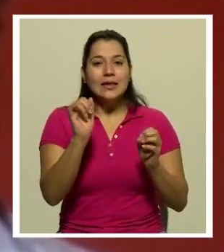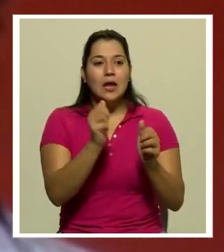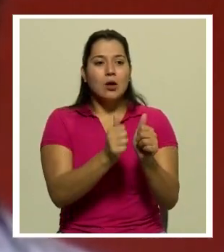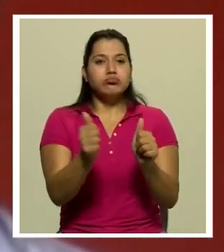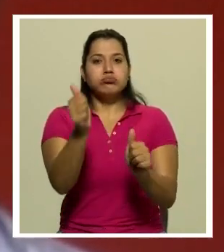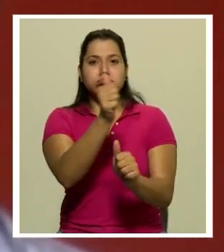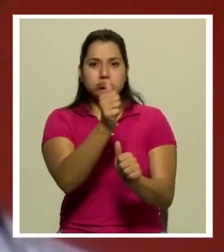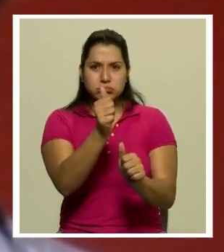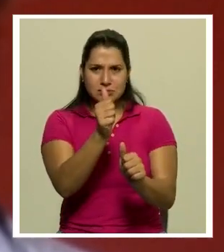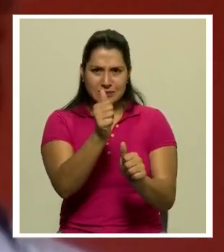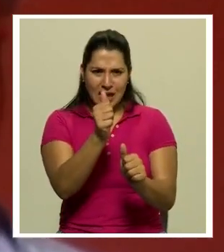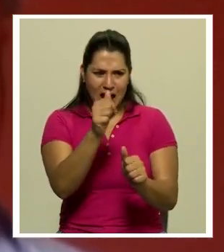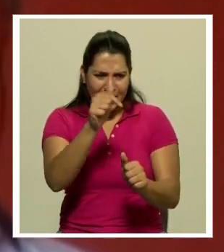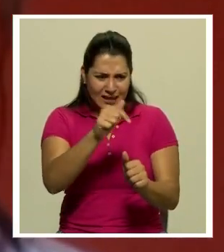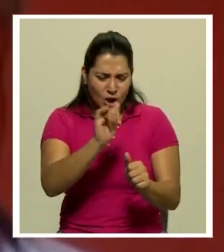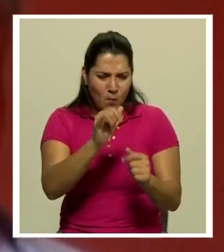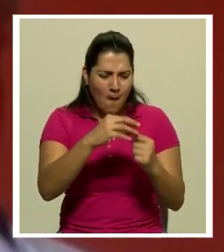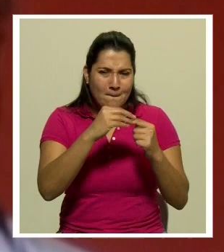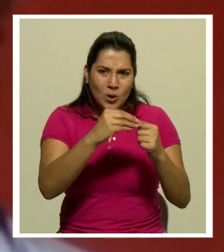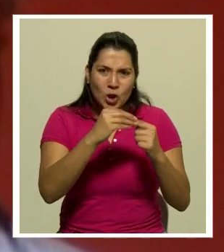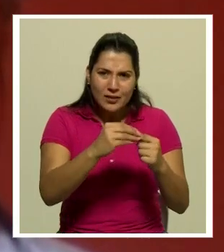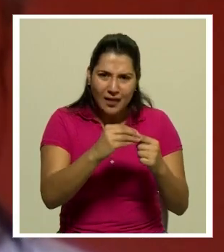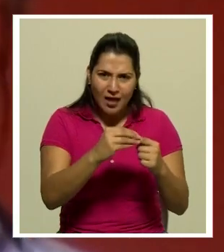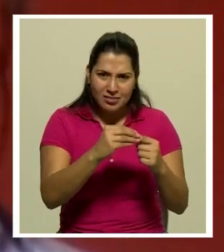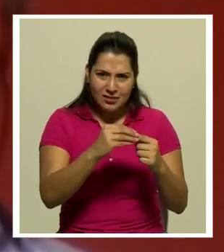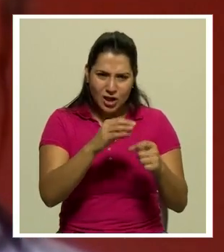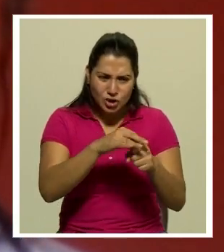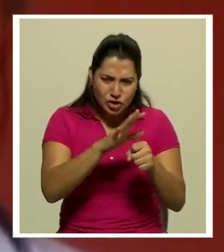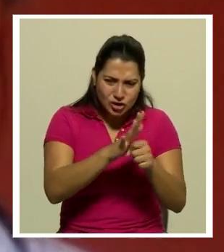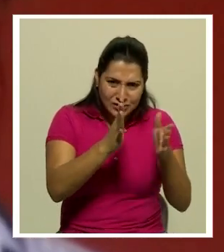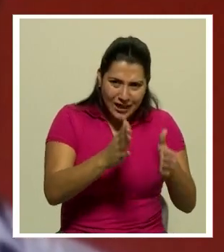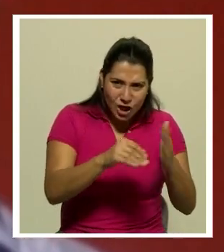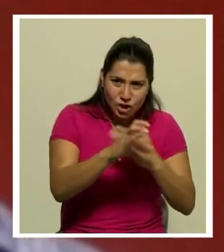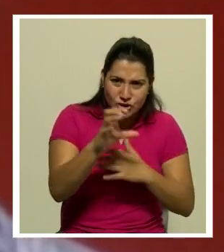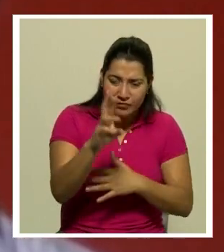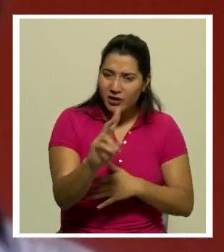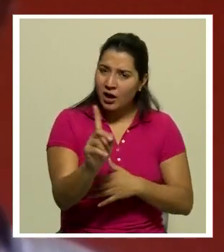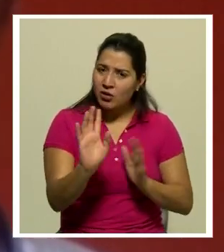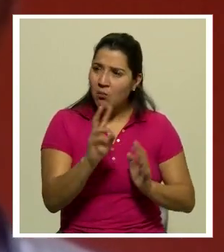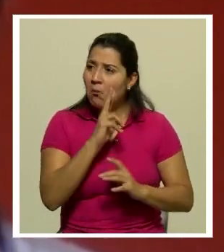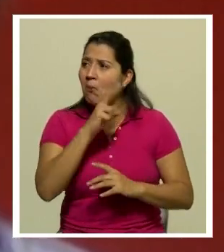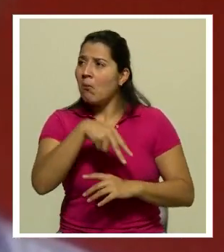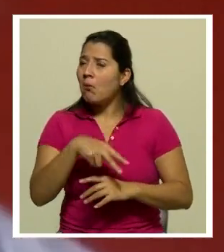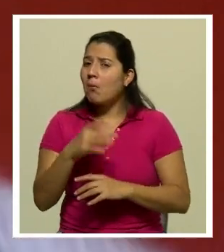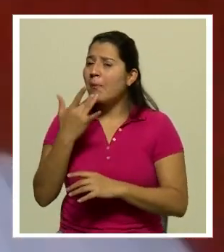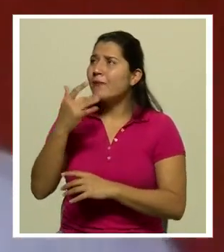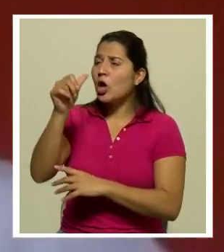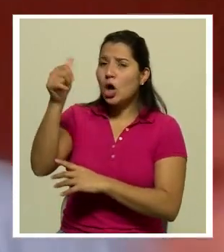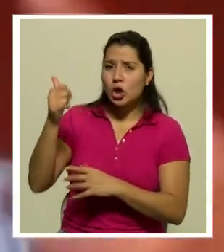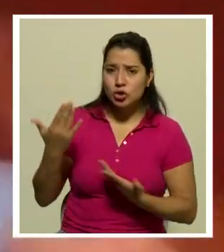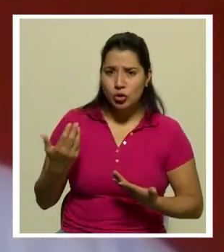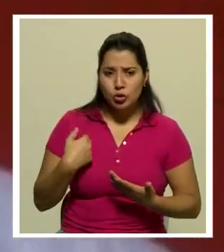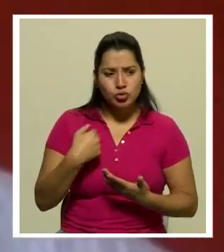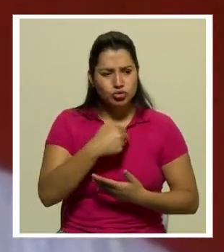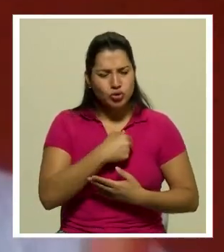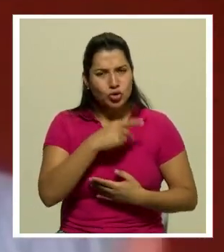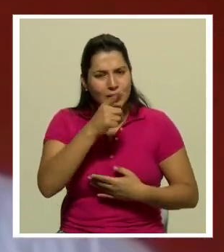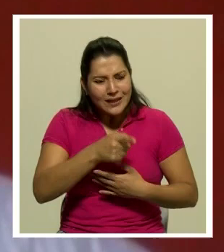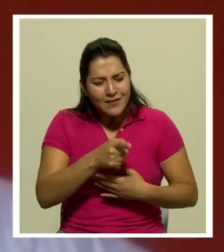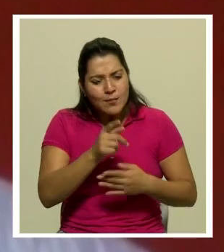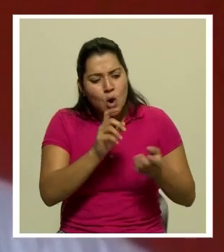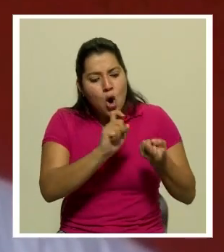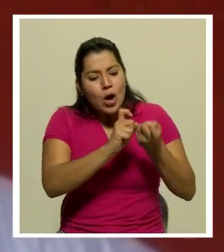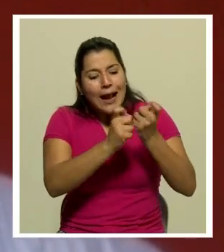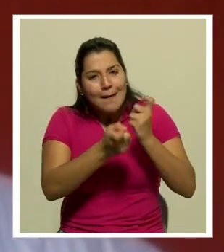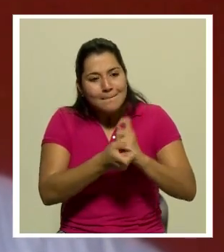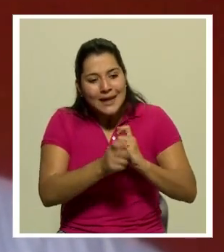sector agrícola hay que estimularlo, hay que darle posibilidades, hay que darle facilidades de mercadeo, hay que repensar en estos